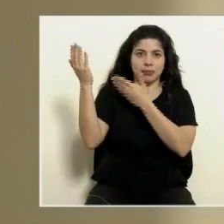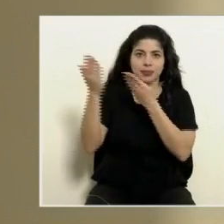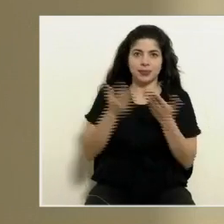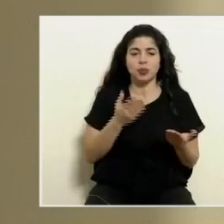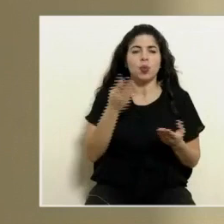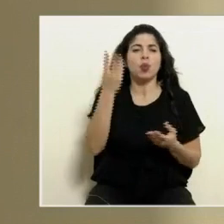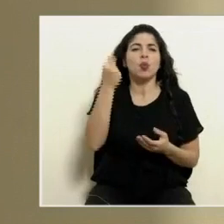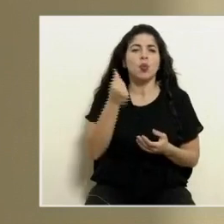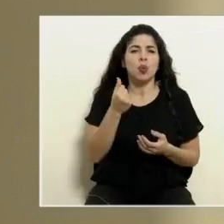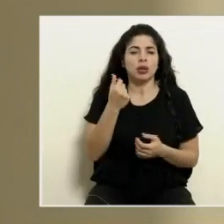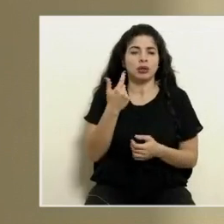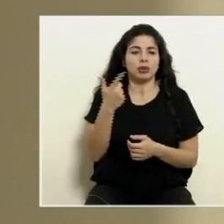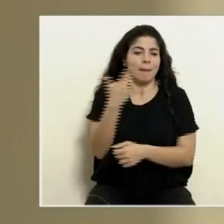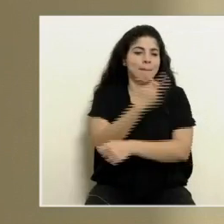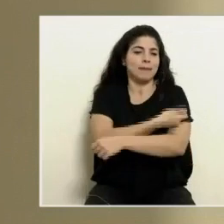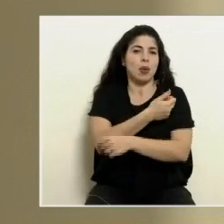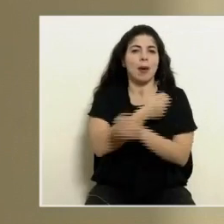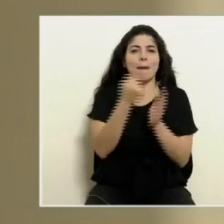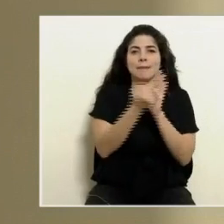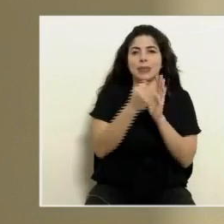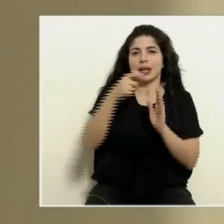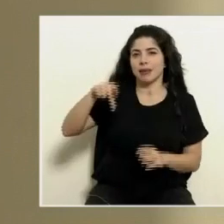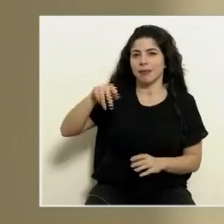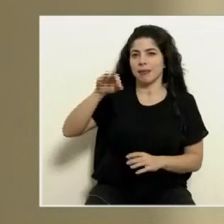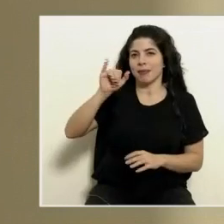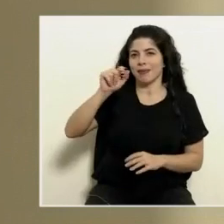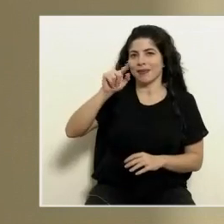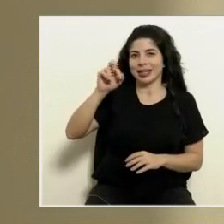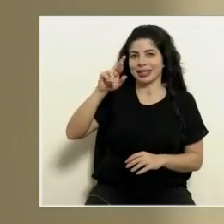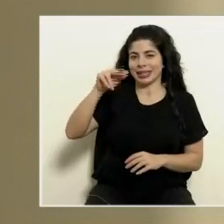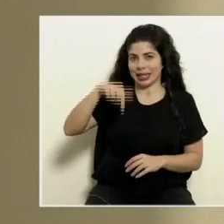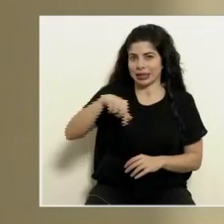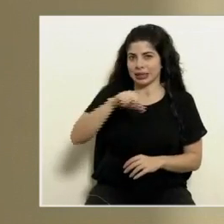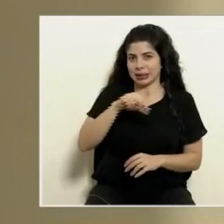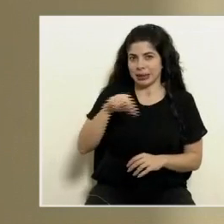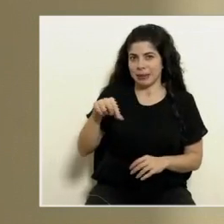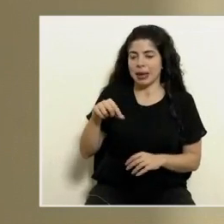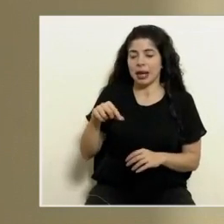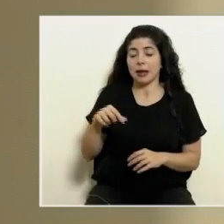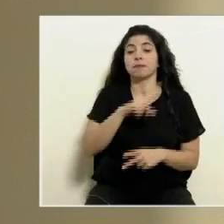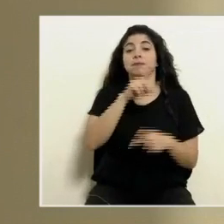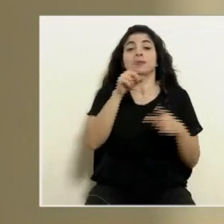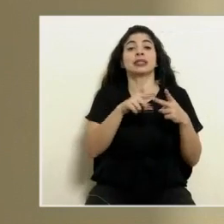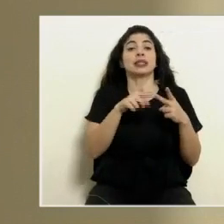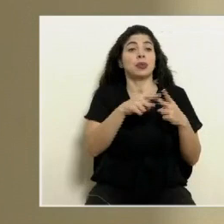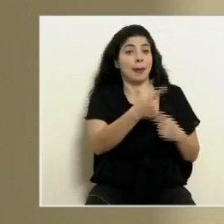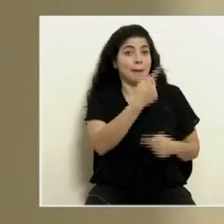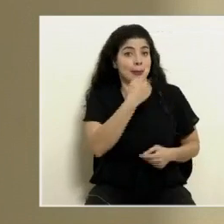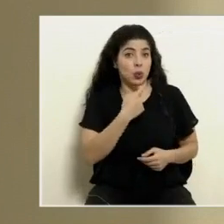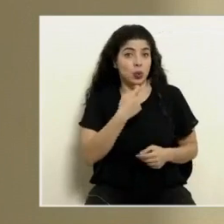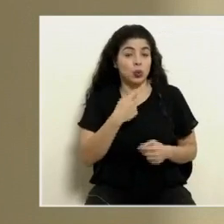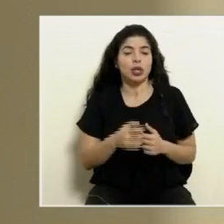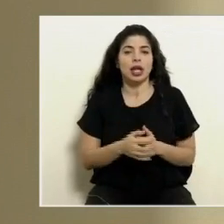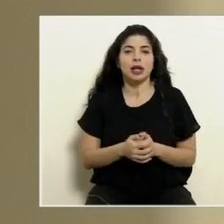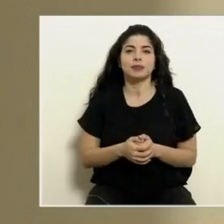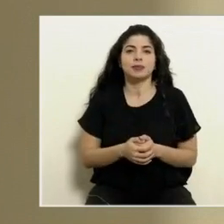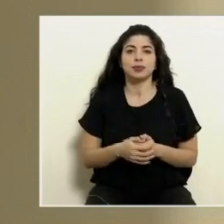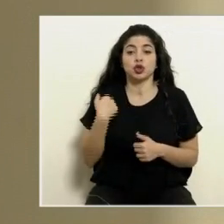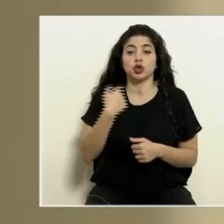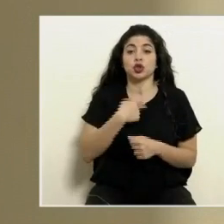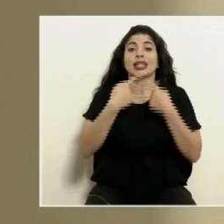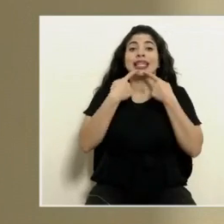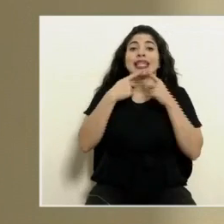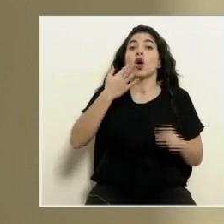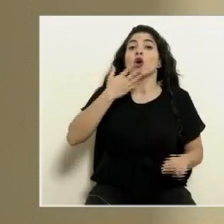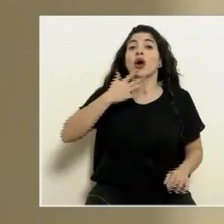estaríamos recibiendo de Pfizer correspondiente a esta semana. Y en relación con su segunda pregunta, estamos declarando la